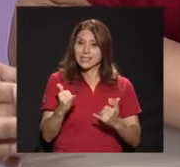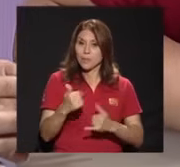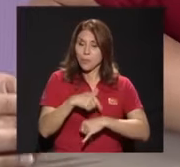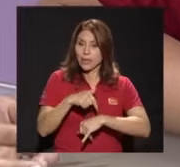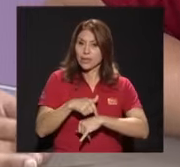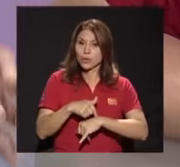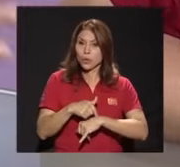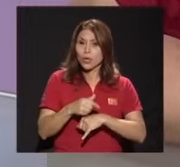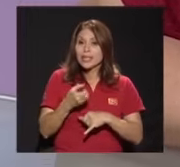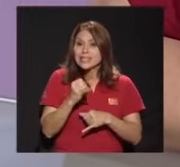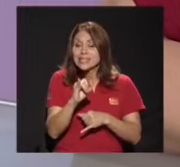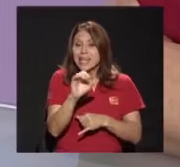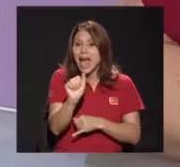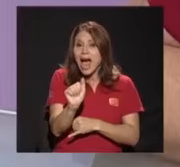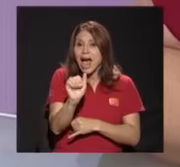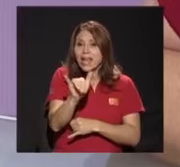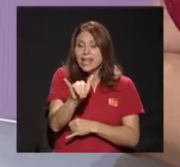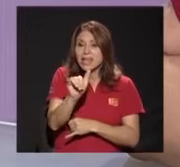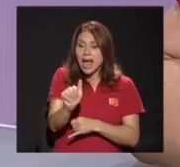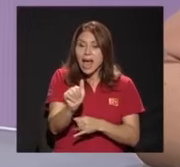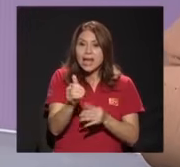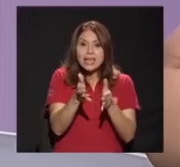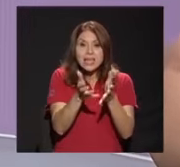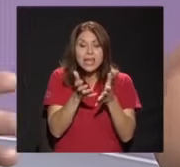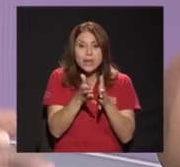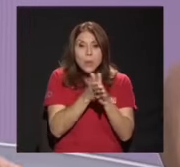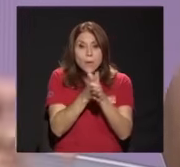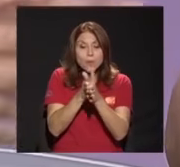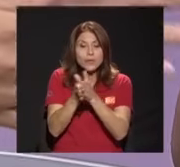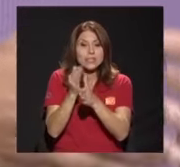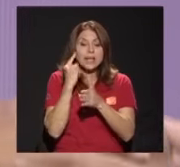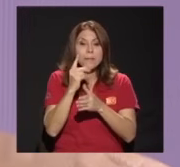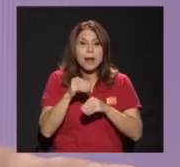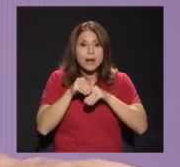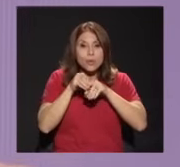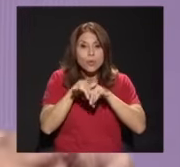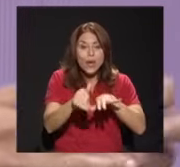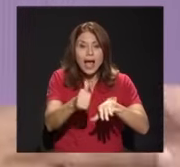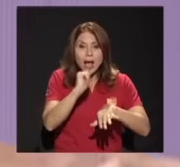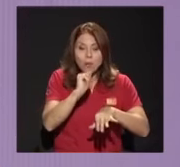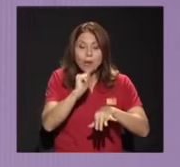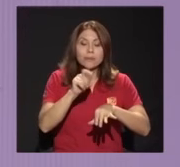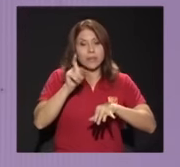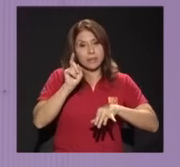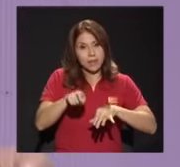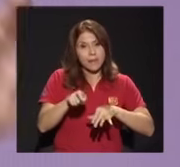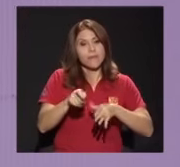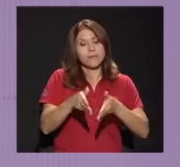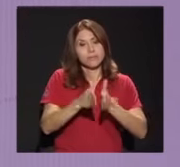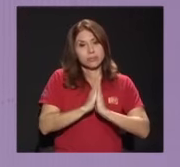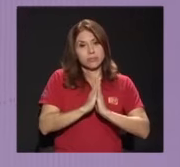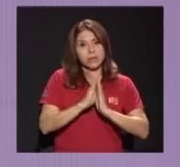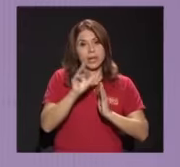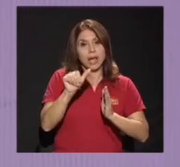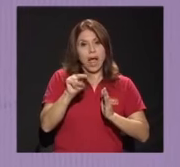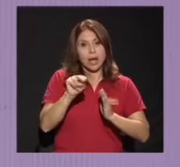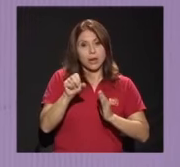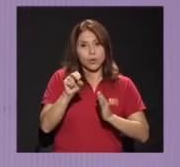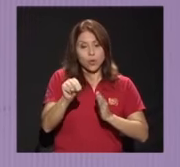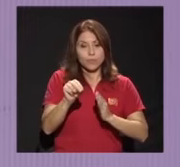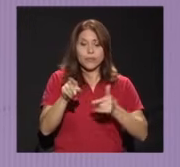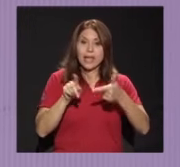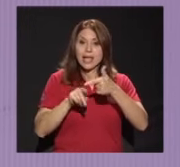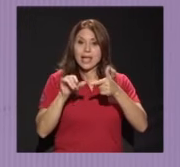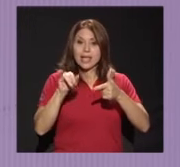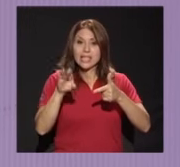canon si quiere aprovechar una fuente para abastecer X comunidad. El ICE tiene que solicitar un canon para aprovechar el agua si quiere hacer